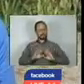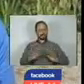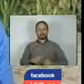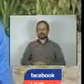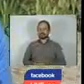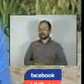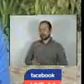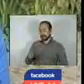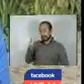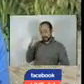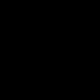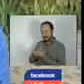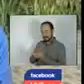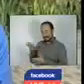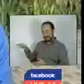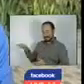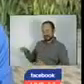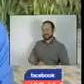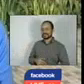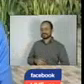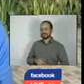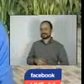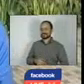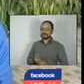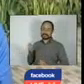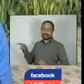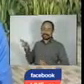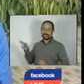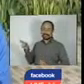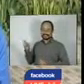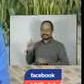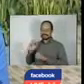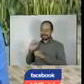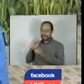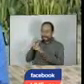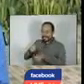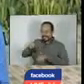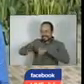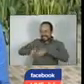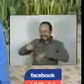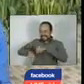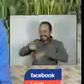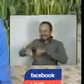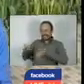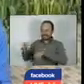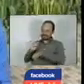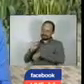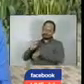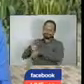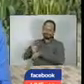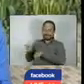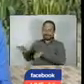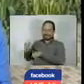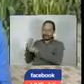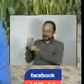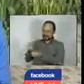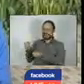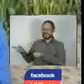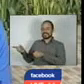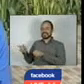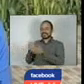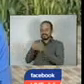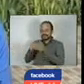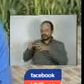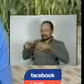esposo, ¿verdad? Porque él es el fundador de ciclistas delgadenses y pues todo empezó así